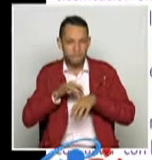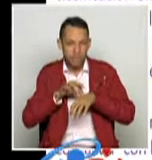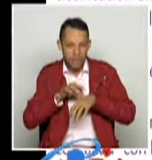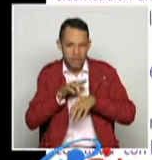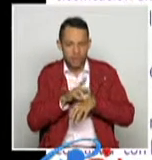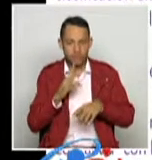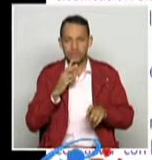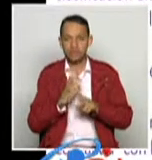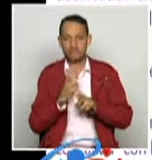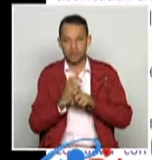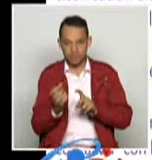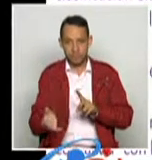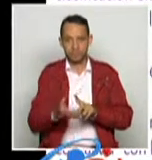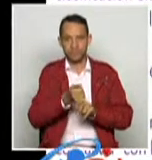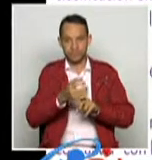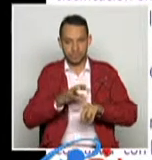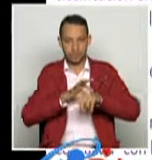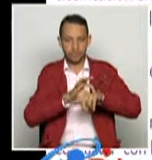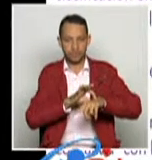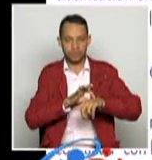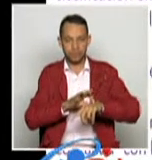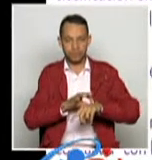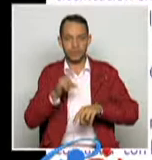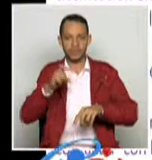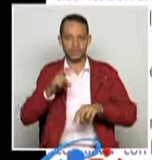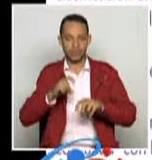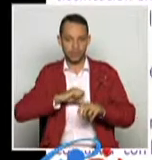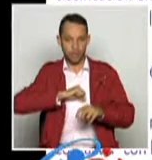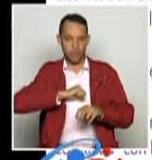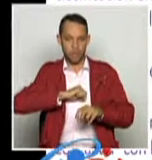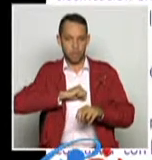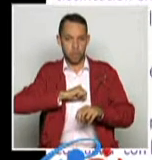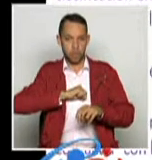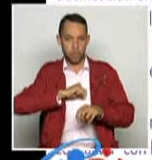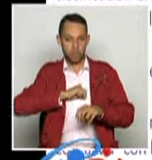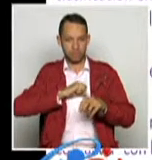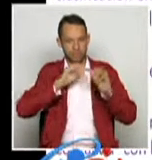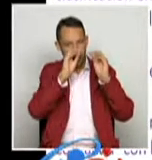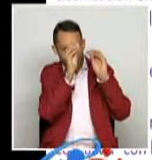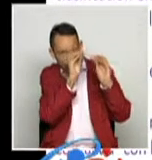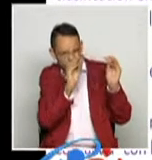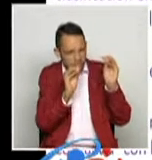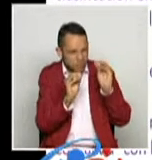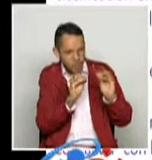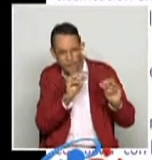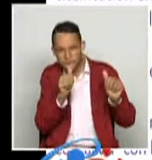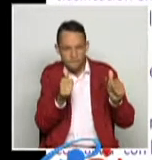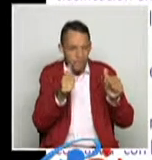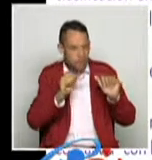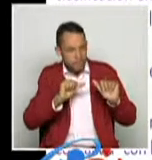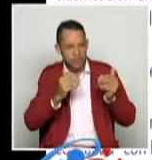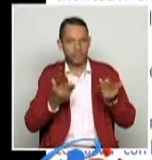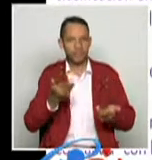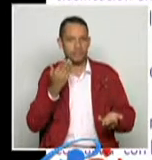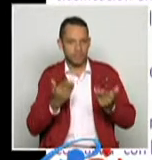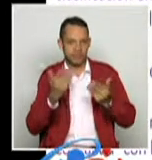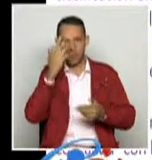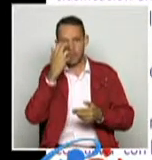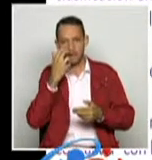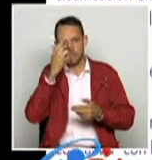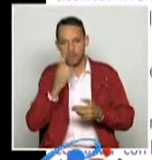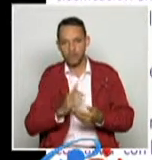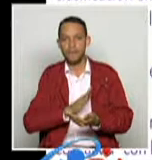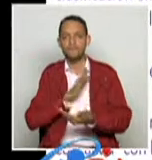por cardiología y un ecocardiograma, que es el que nos muestra la estructura y la función para saber qué debemos hacer con los niños. Y eso es lo que van